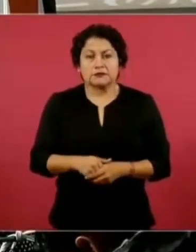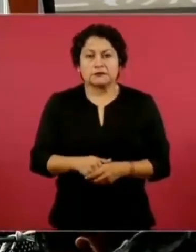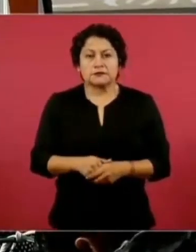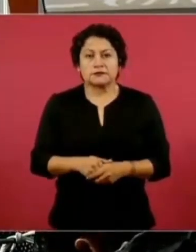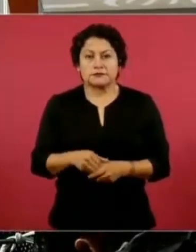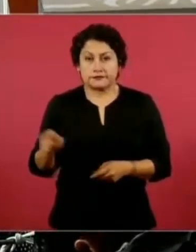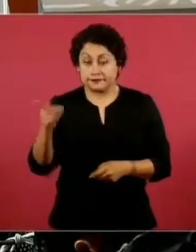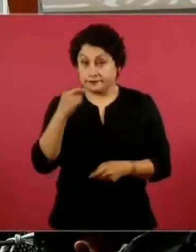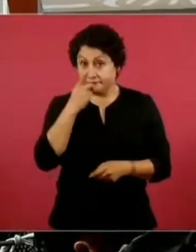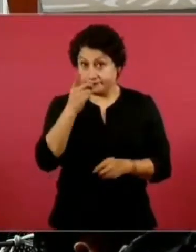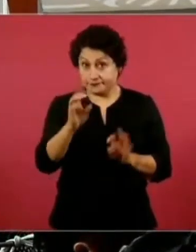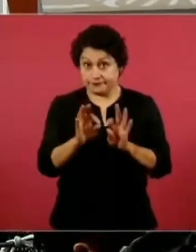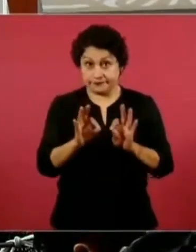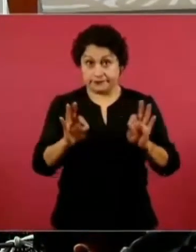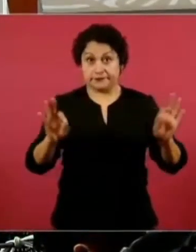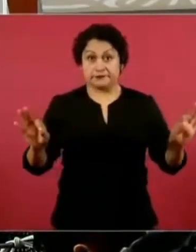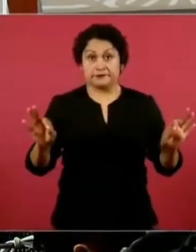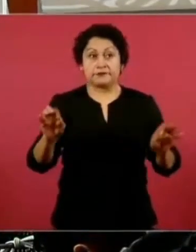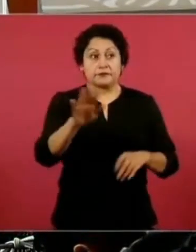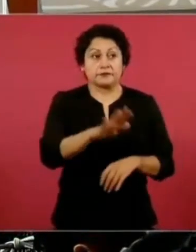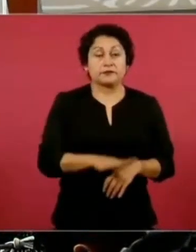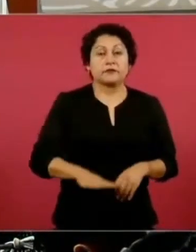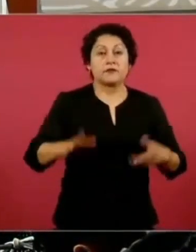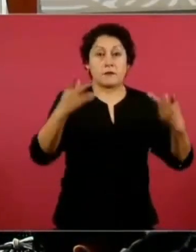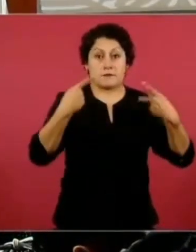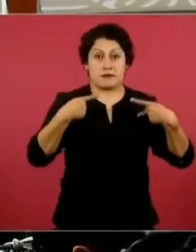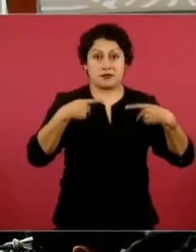Ningún servidor público